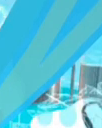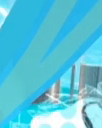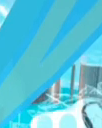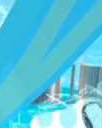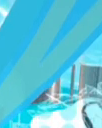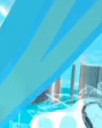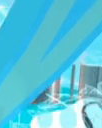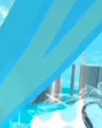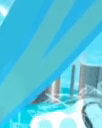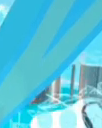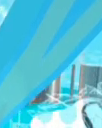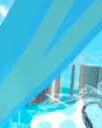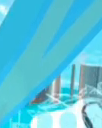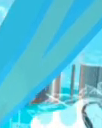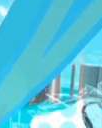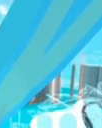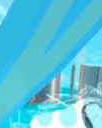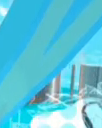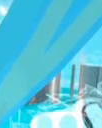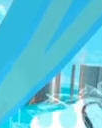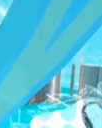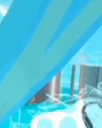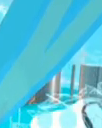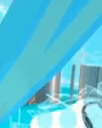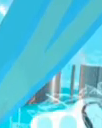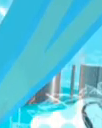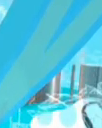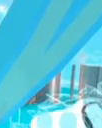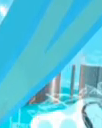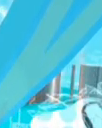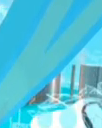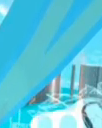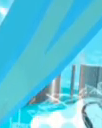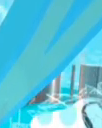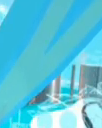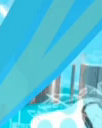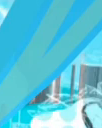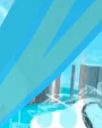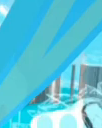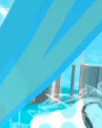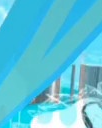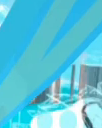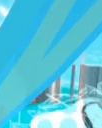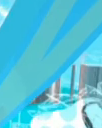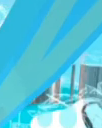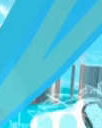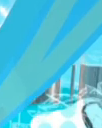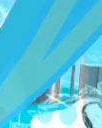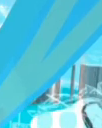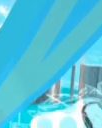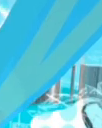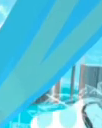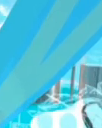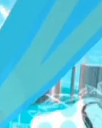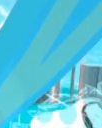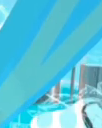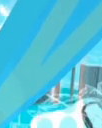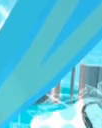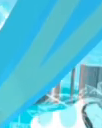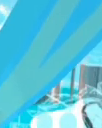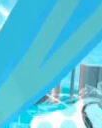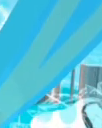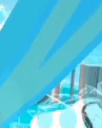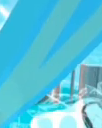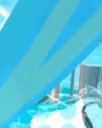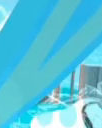el Colegio de Abogados en un seminario, y aproveché la oportunidad de conversar y compartir con algunos jueces y algunos fiscales, algunos defensores,